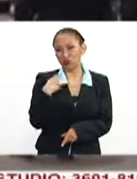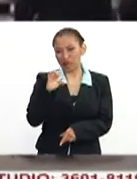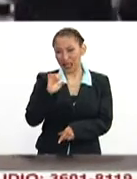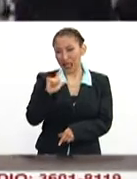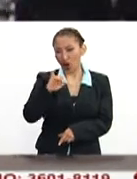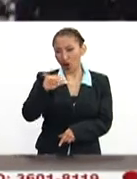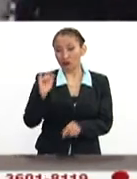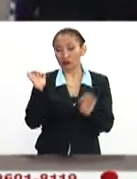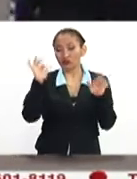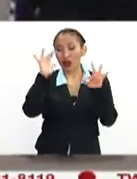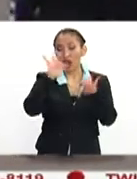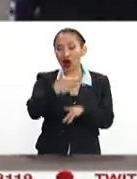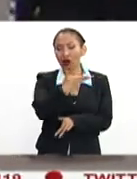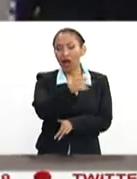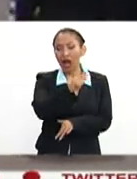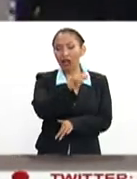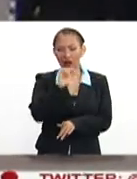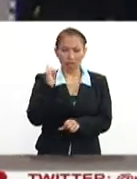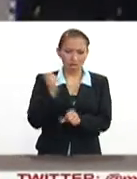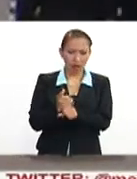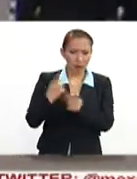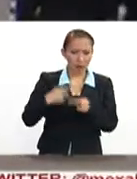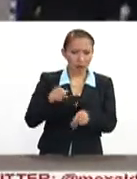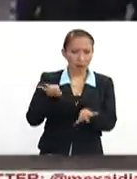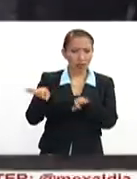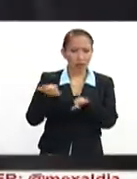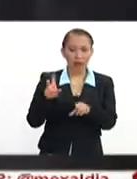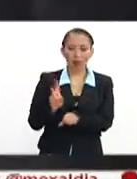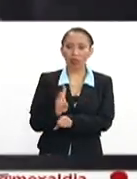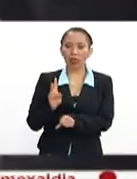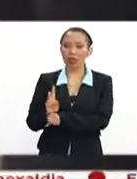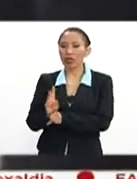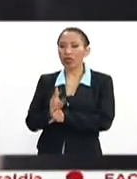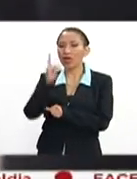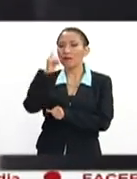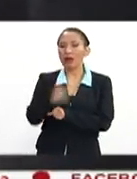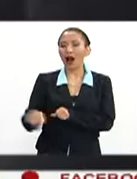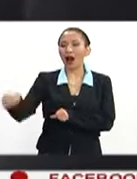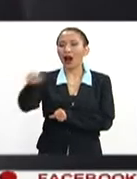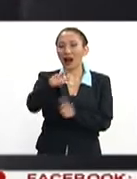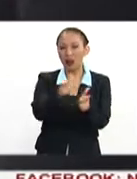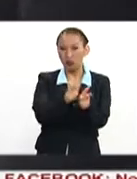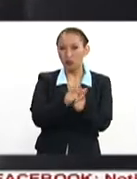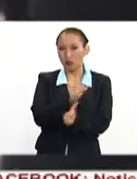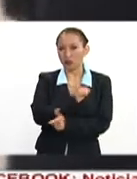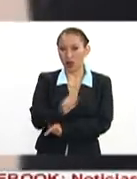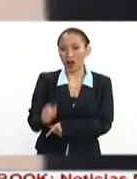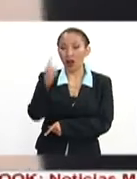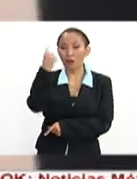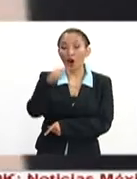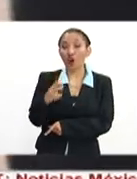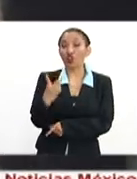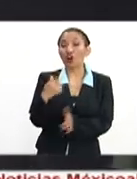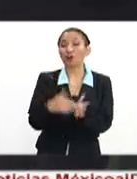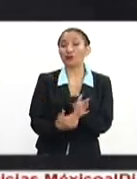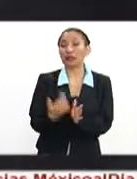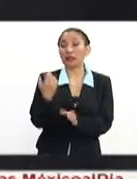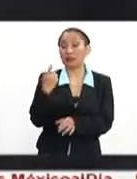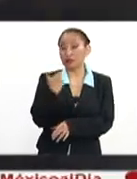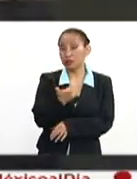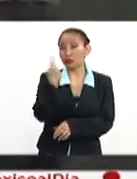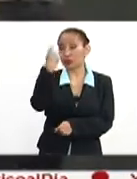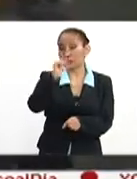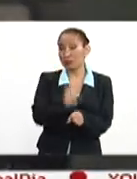asistieron halcones, es decir, personas que realizaban trabajos de vigilancia para la organización criminal por 2,000 pesos a la